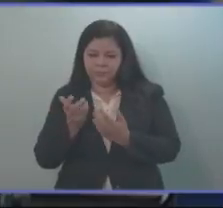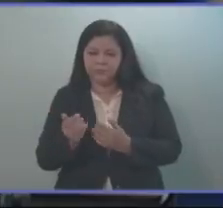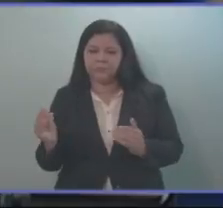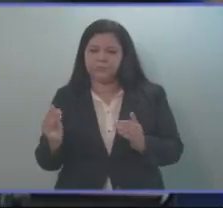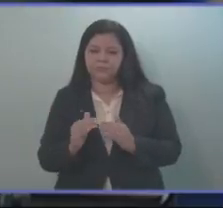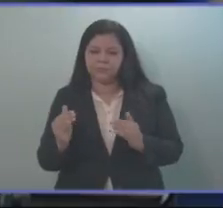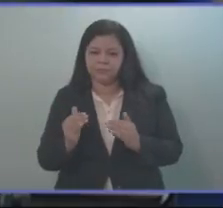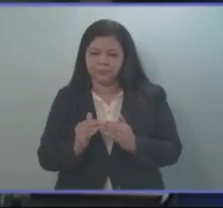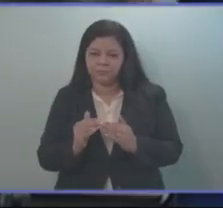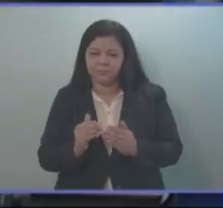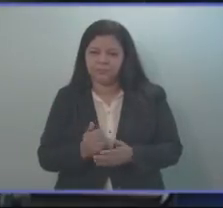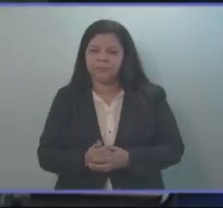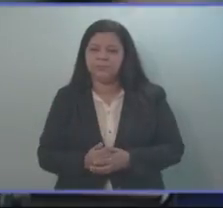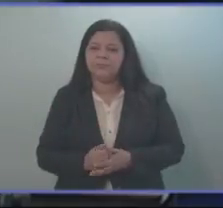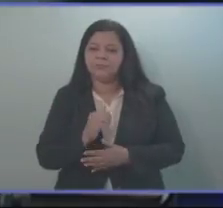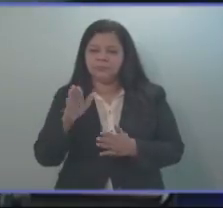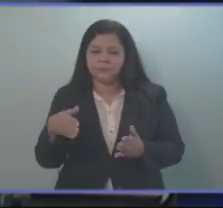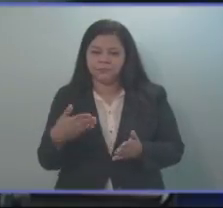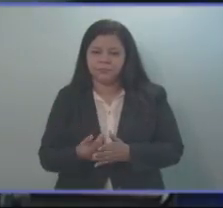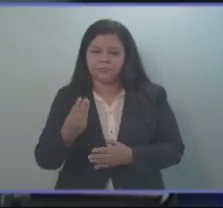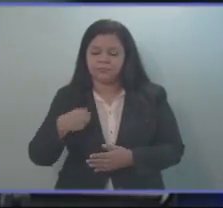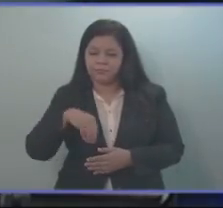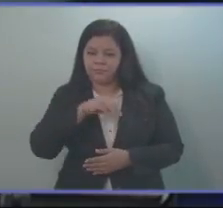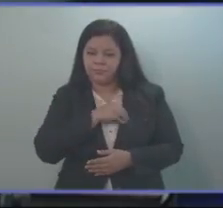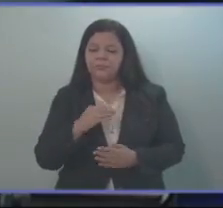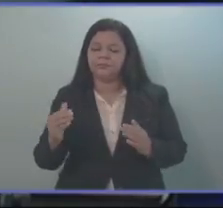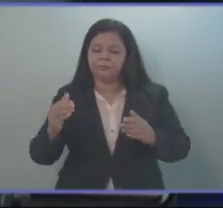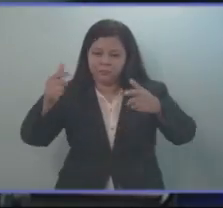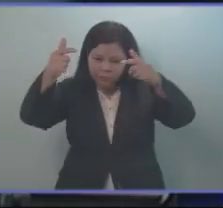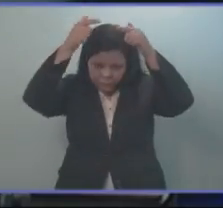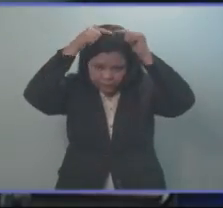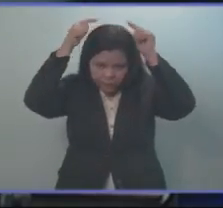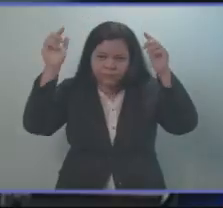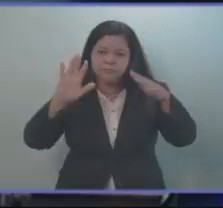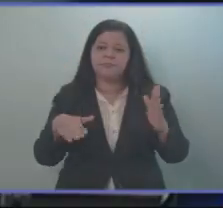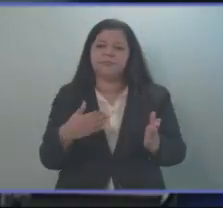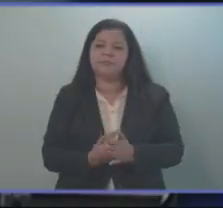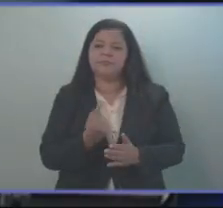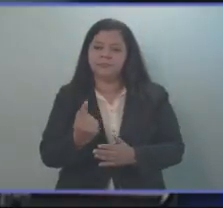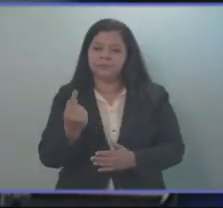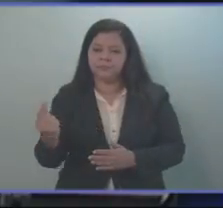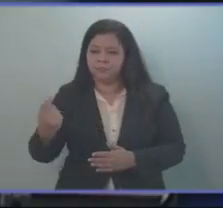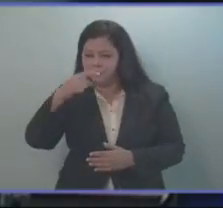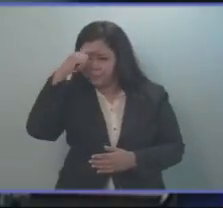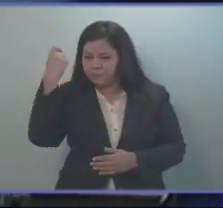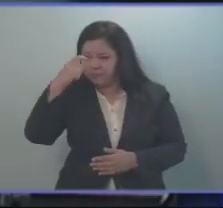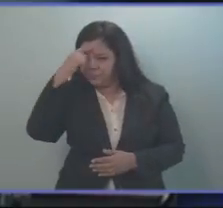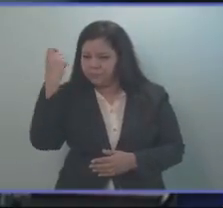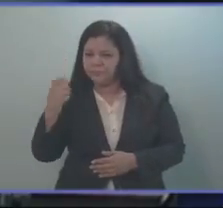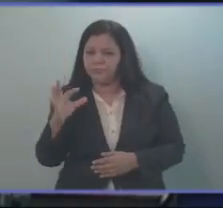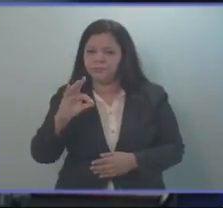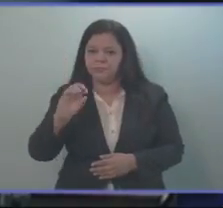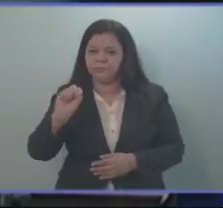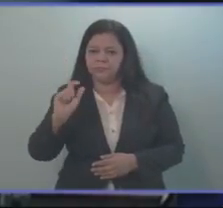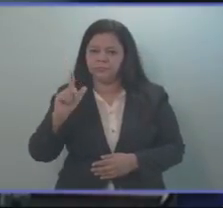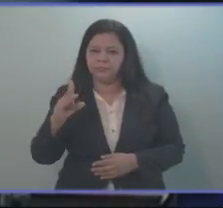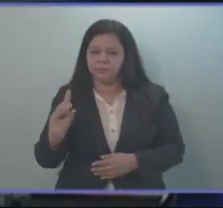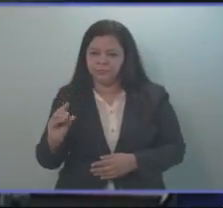a los médicos, enfermeras y todos los que laboran en Fosalud que hoy